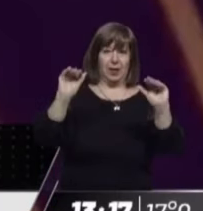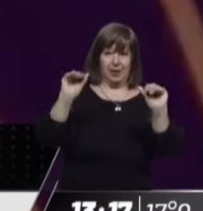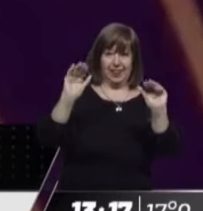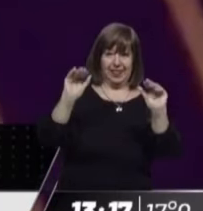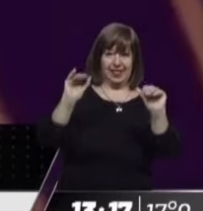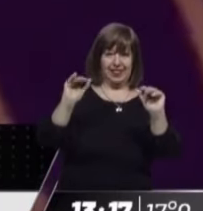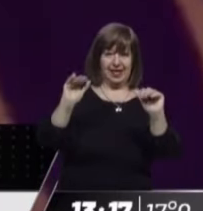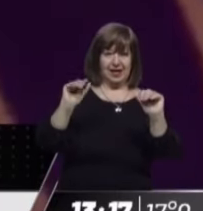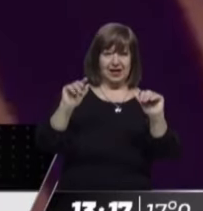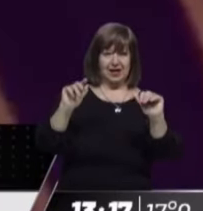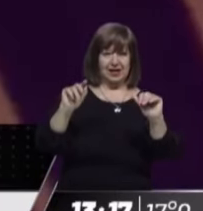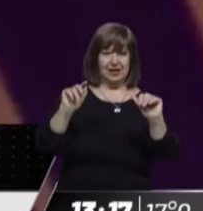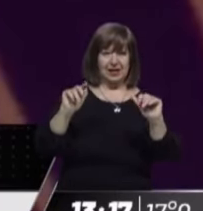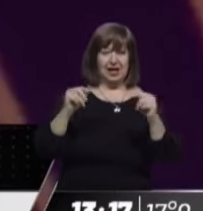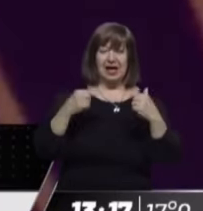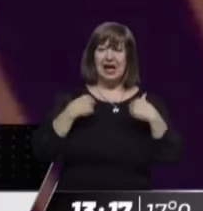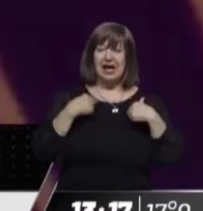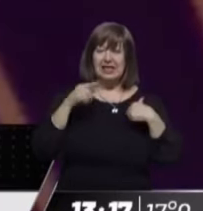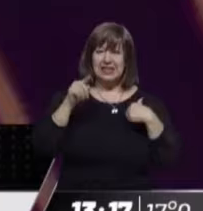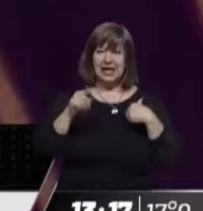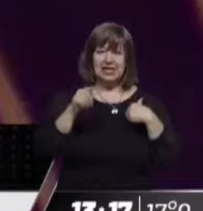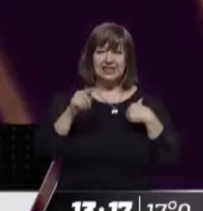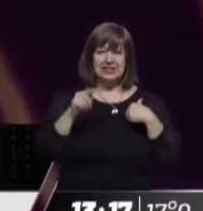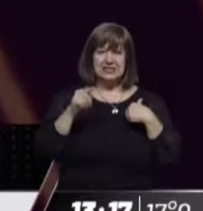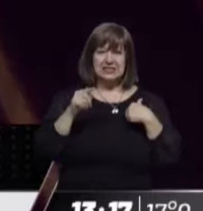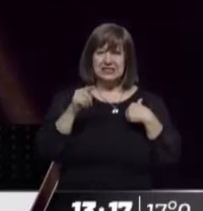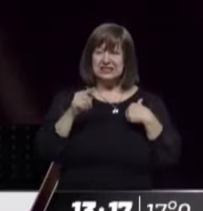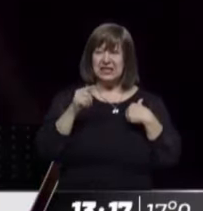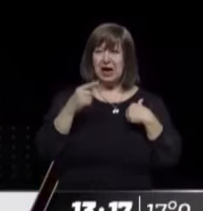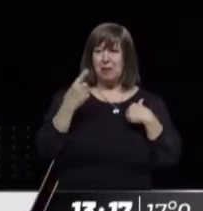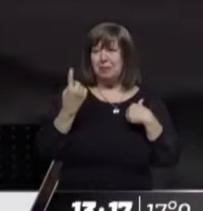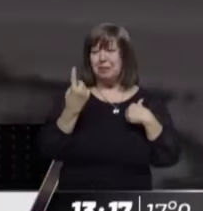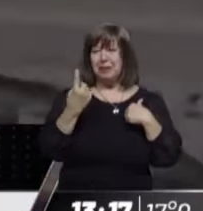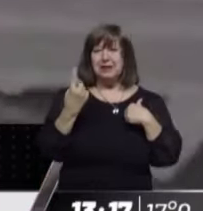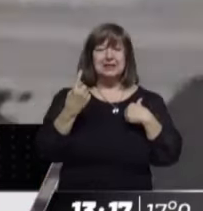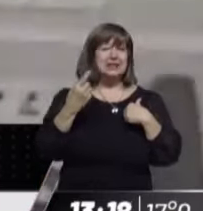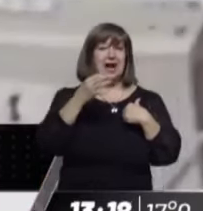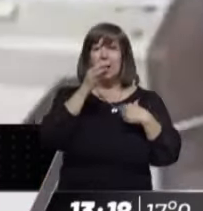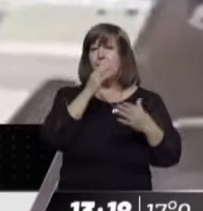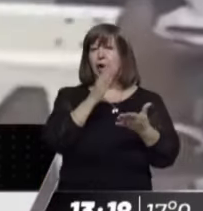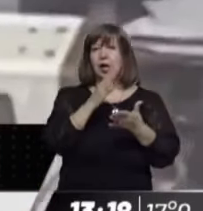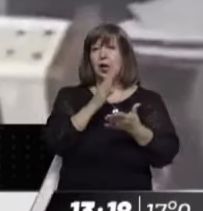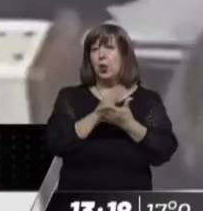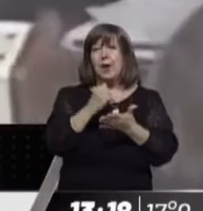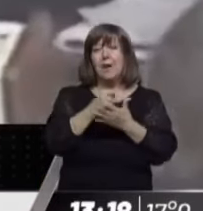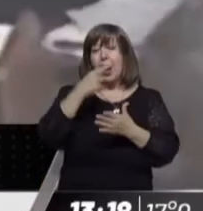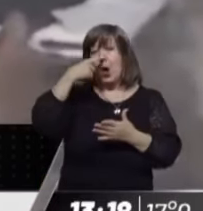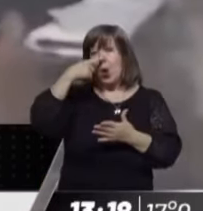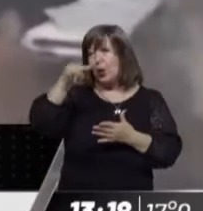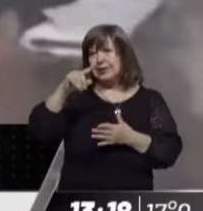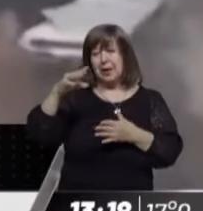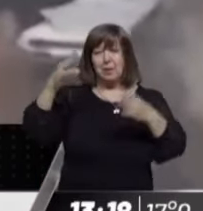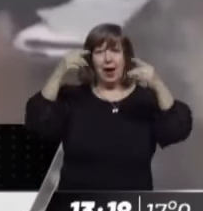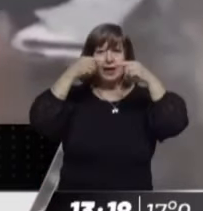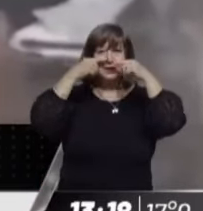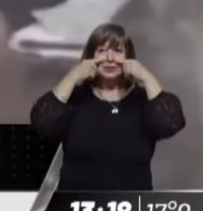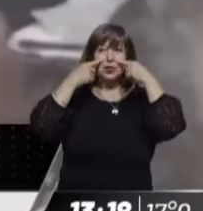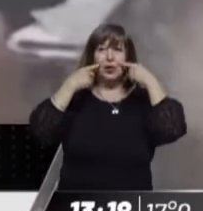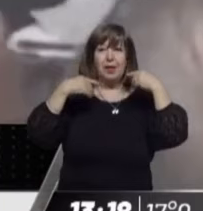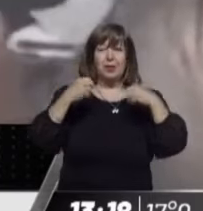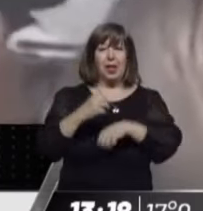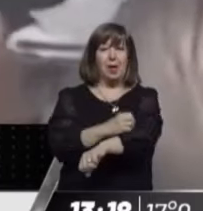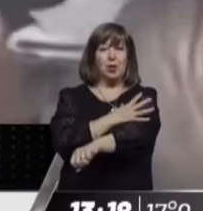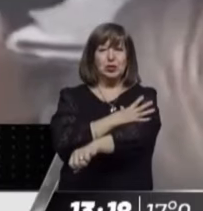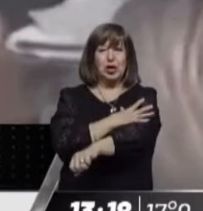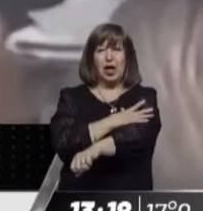de esto no hubo más actuación, ya no en se subió nunca más a un escenario. Con Susana, digamos. Exactamente. Que se lo ve con los ojos llenos de lágrimas. Se